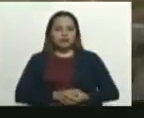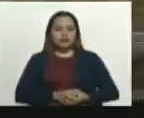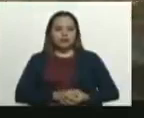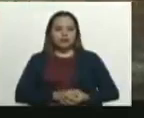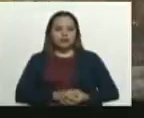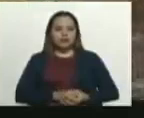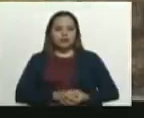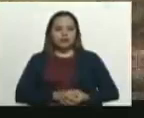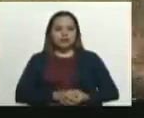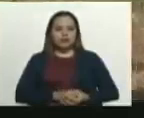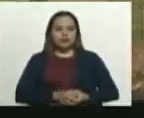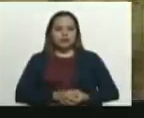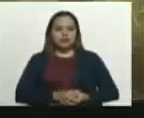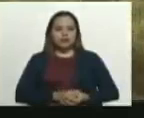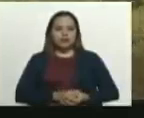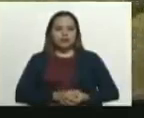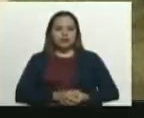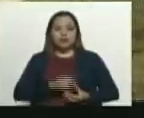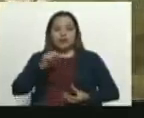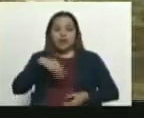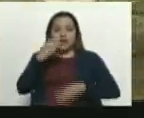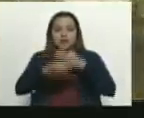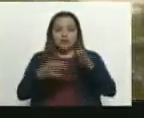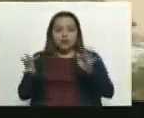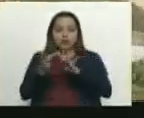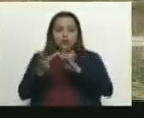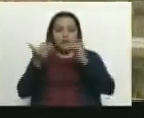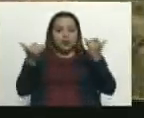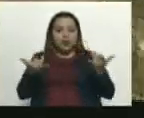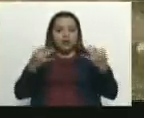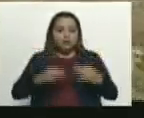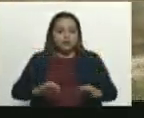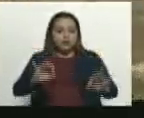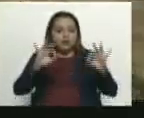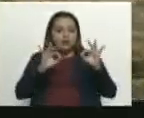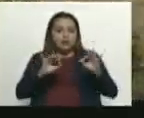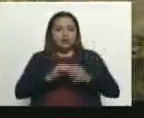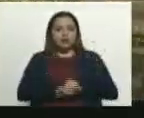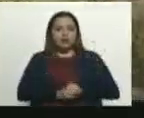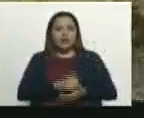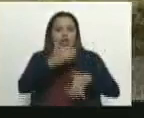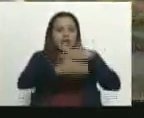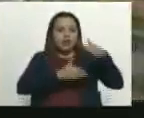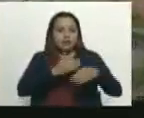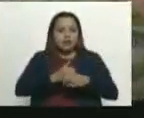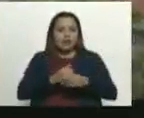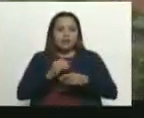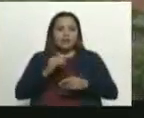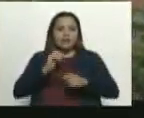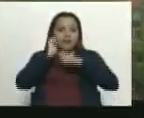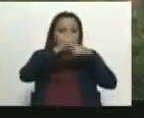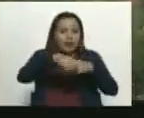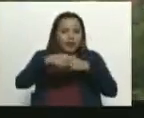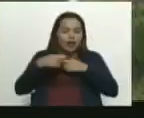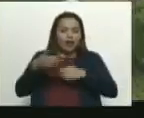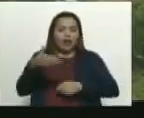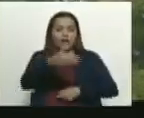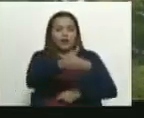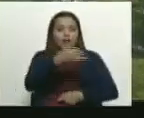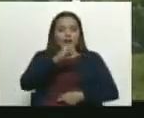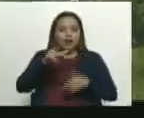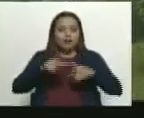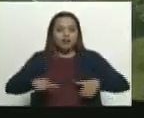Así es, establecemos este contacto totalmente en vivo, específicamente desde la playa Pescado, ubicado en este